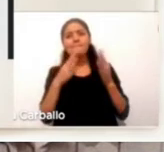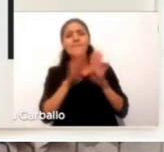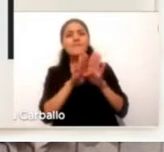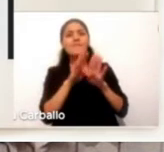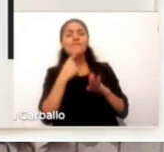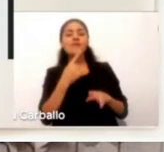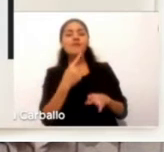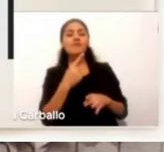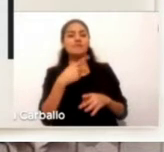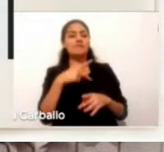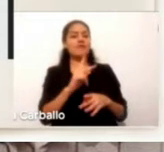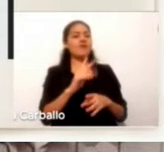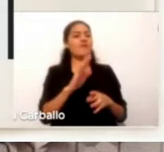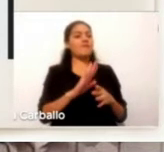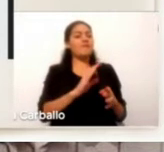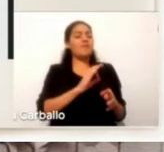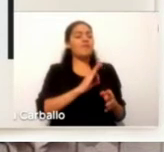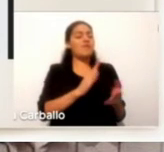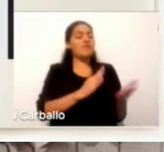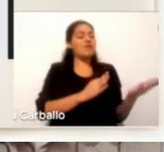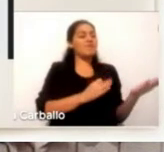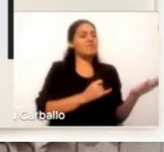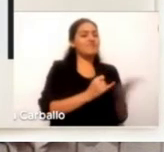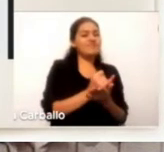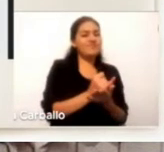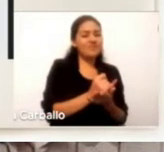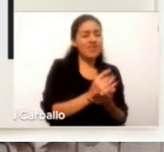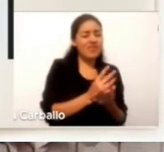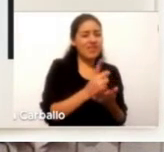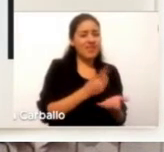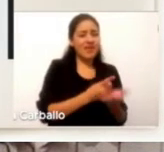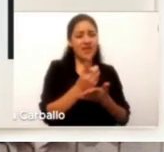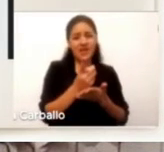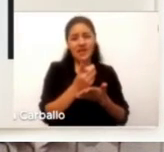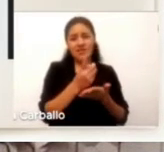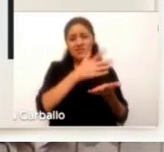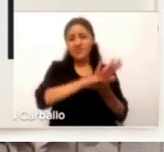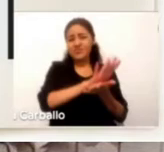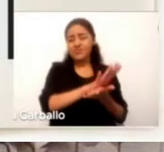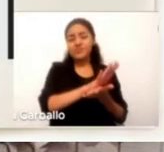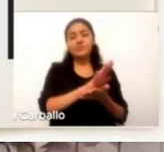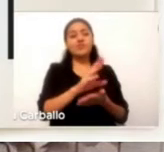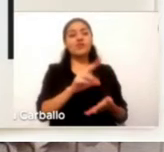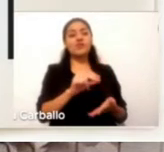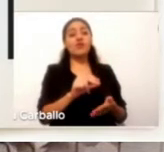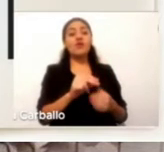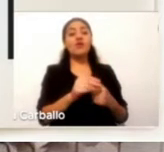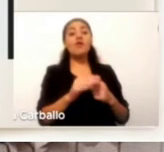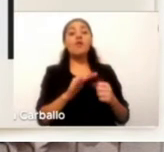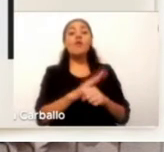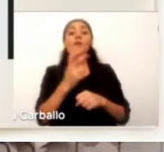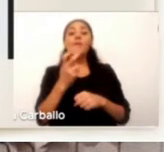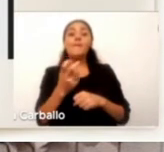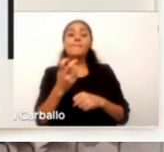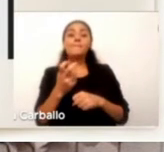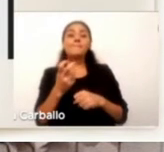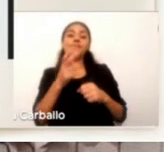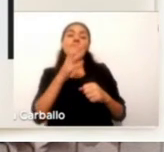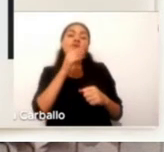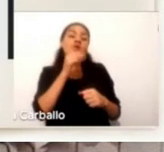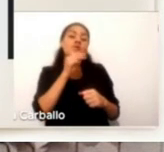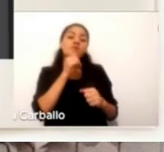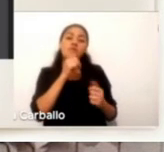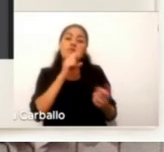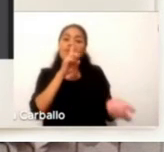a sus derechos político-electorales. Por lo anterior, a juicio de esta ponencia, resulta inoperante el agravio de